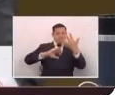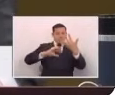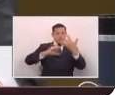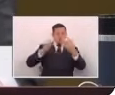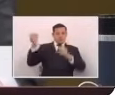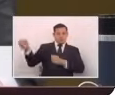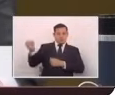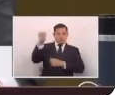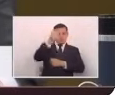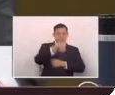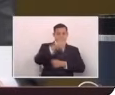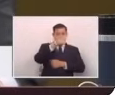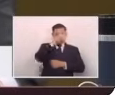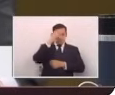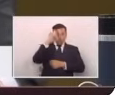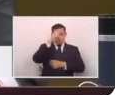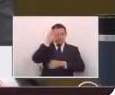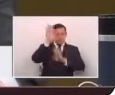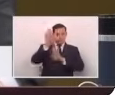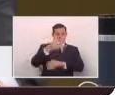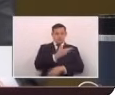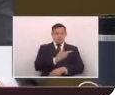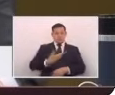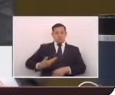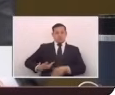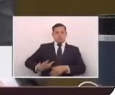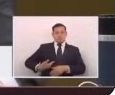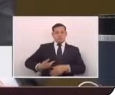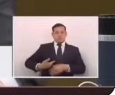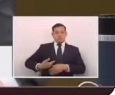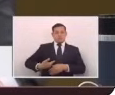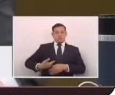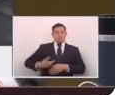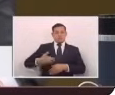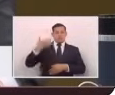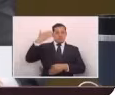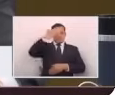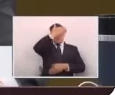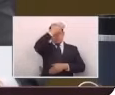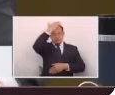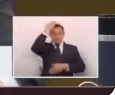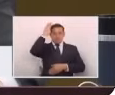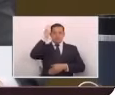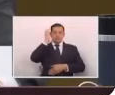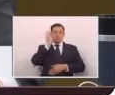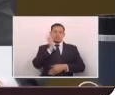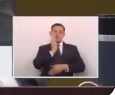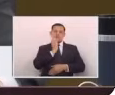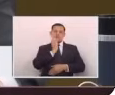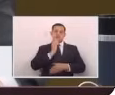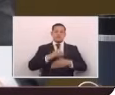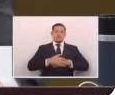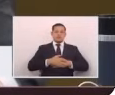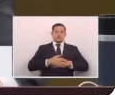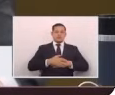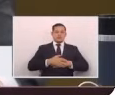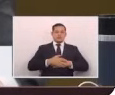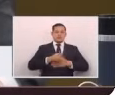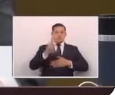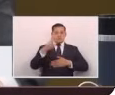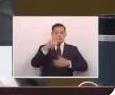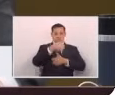dar posesión de sus cargos al señor presidente de la República, Nayib Armando Bukele Ortiz, y